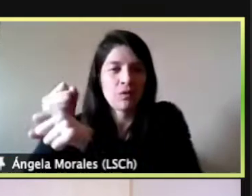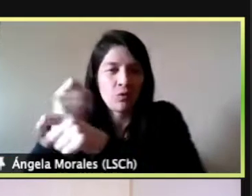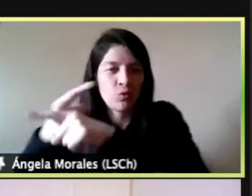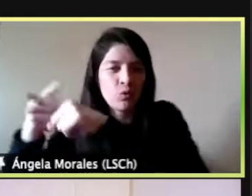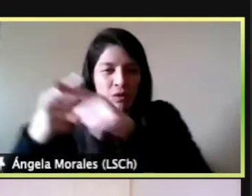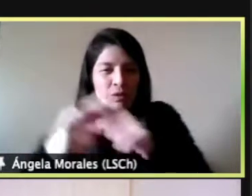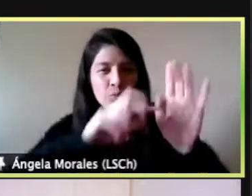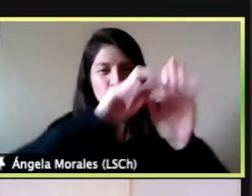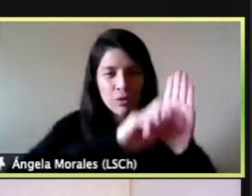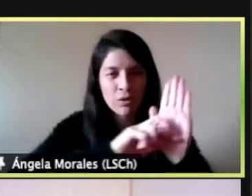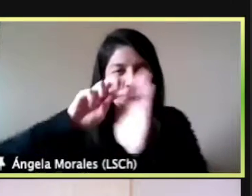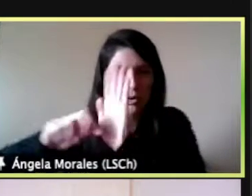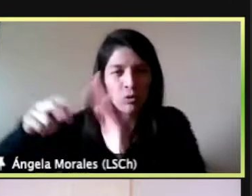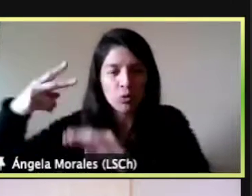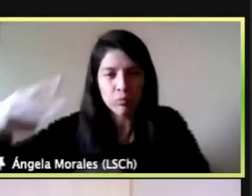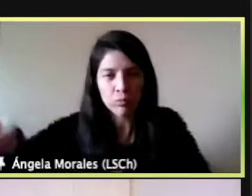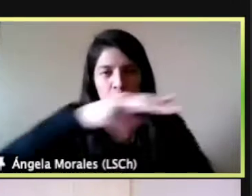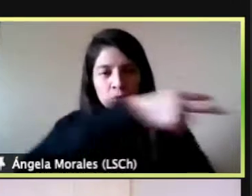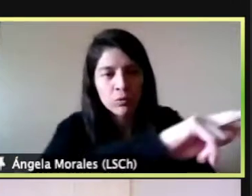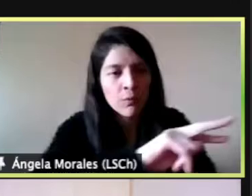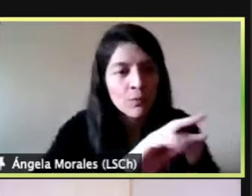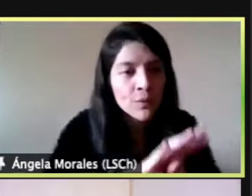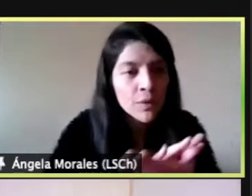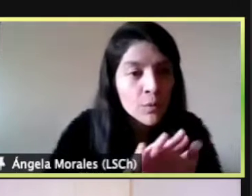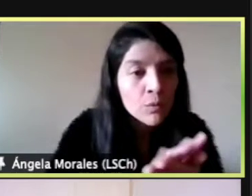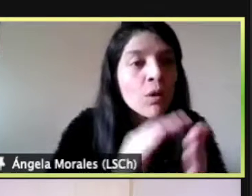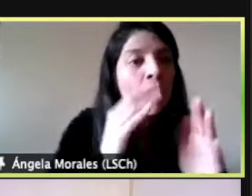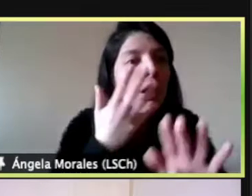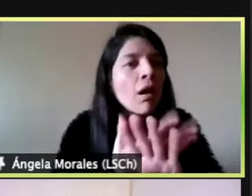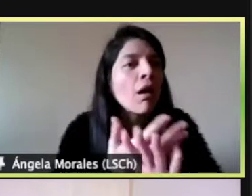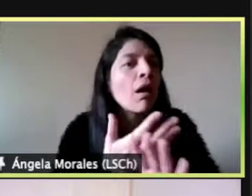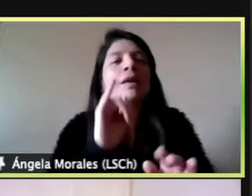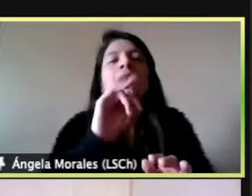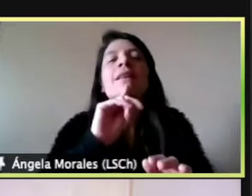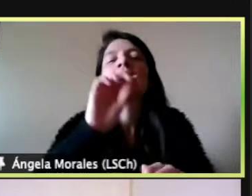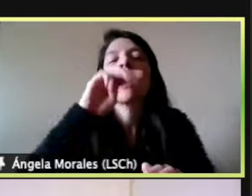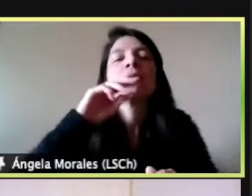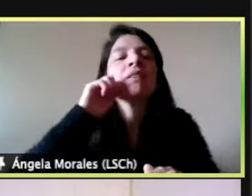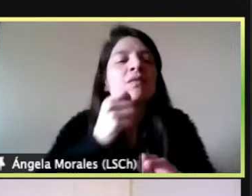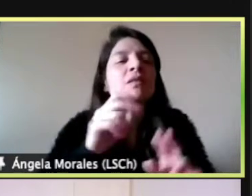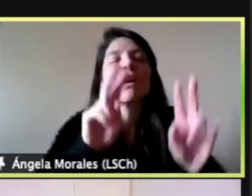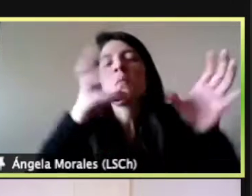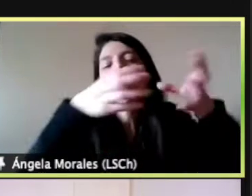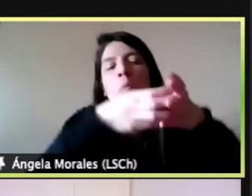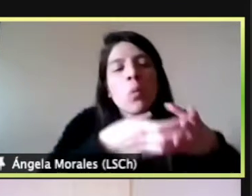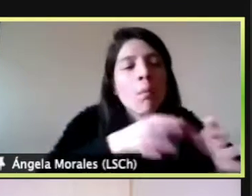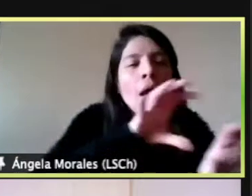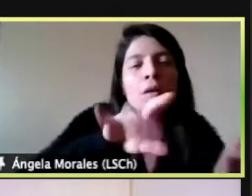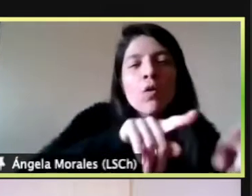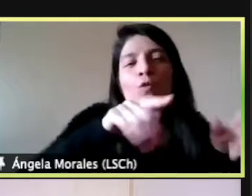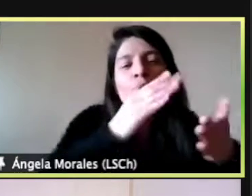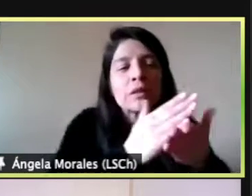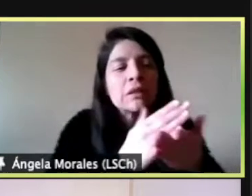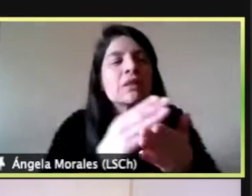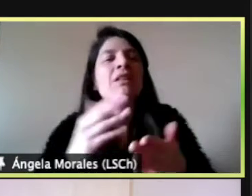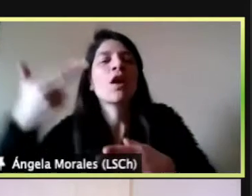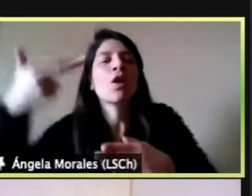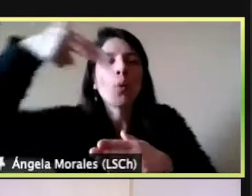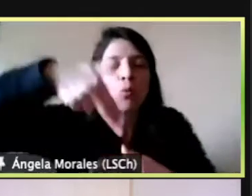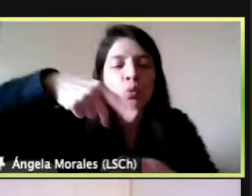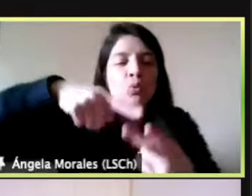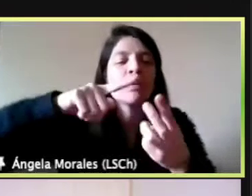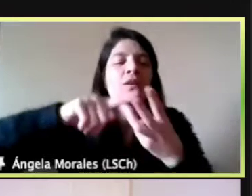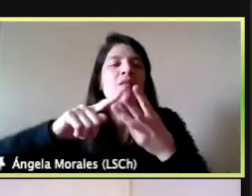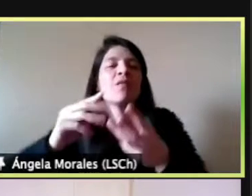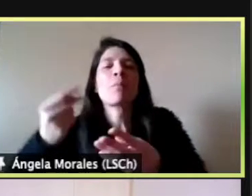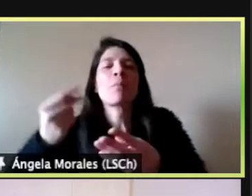por ejemplo, acá tenían material de oficina, transporte, combustible, peaje, viático, trámites notariales,